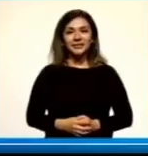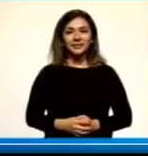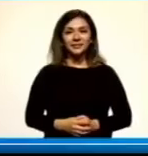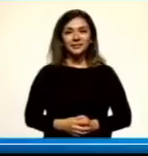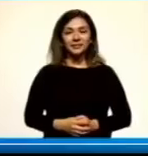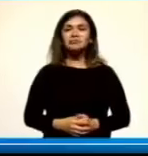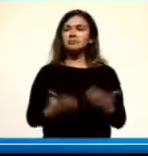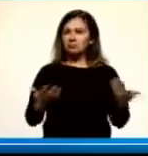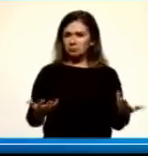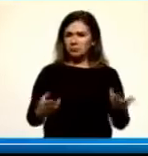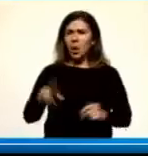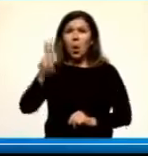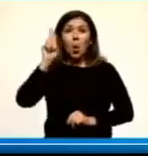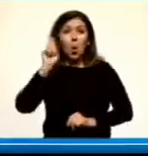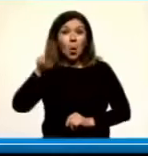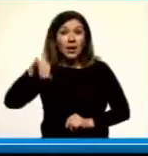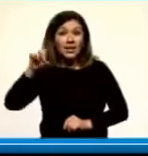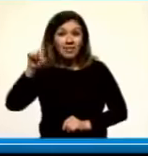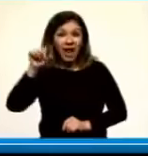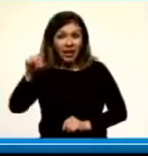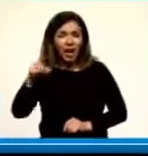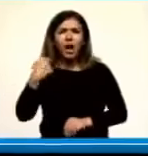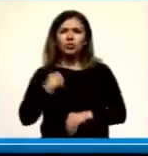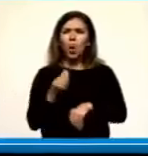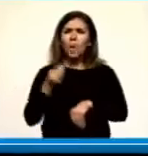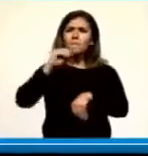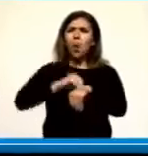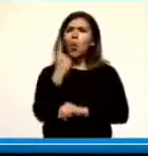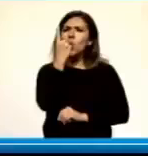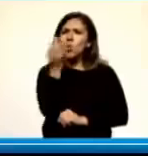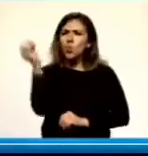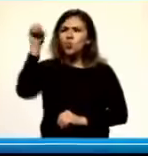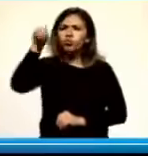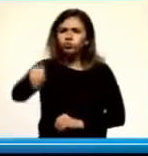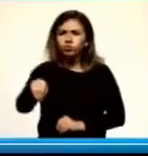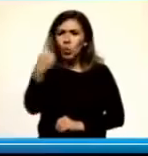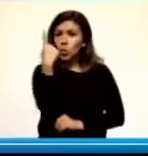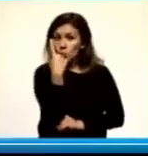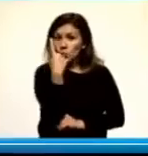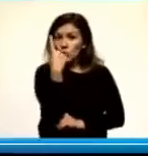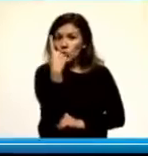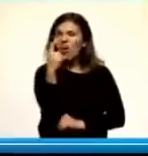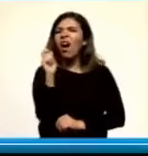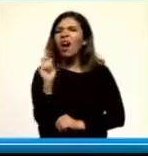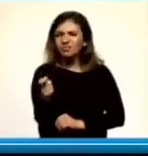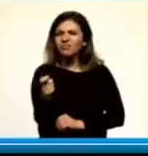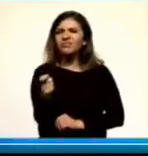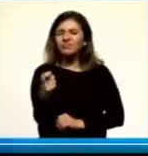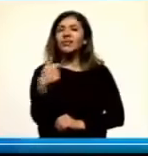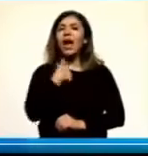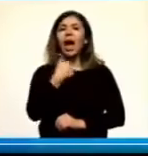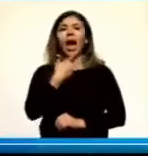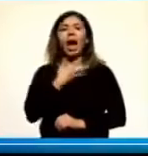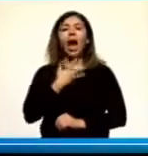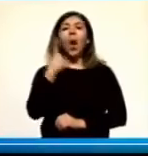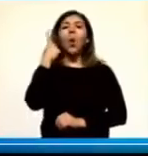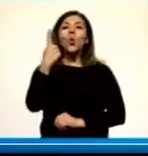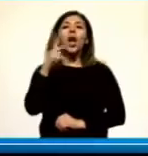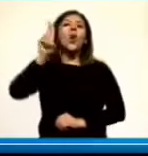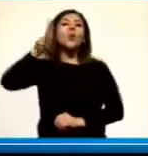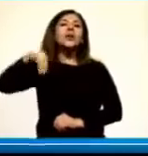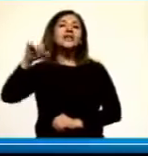Si en la columna de las unidades yo pongo una pelotita, eso quiere decir que yo tengo una unidad.